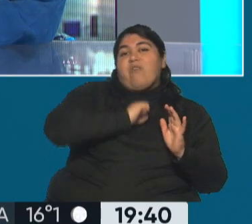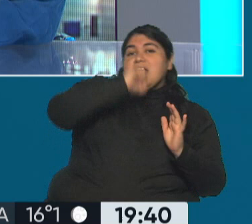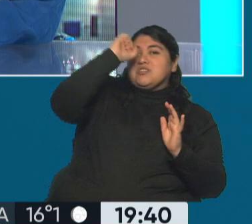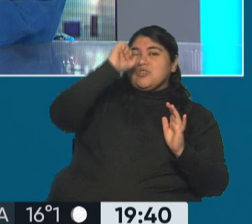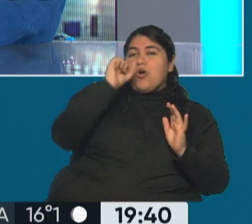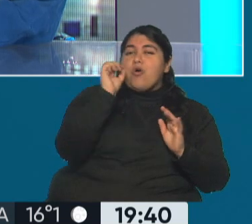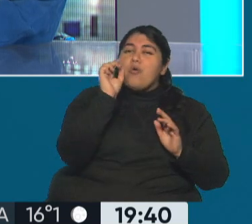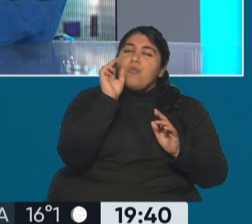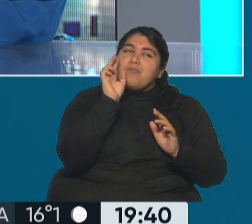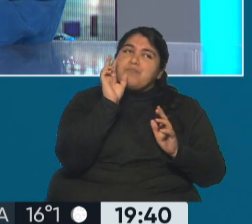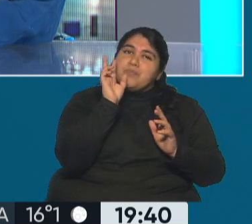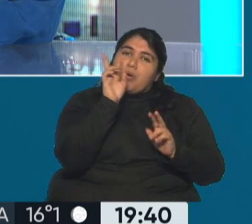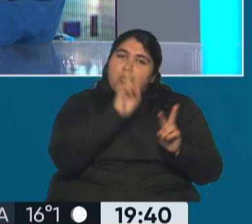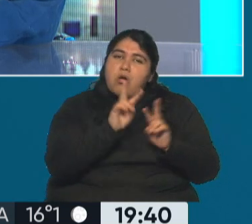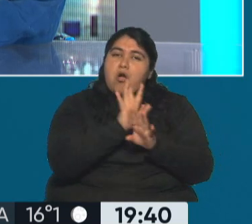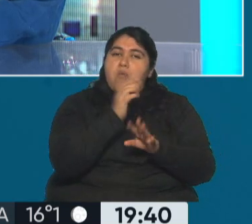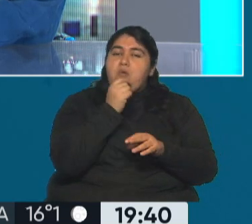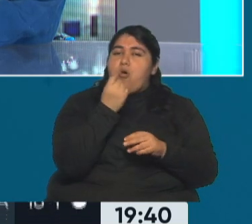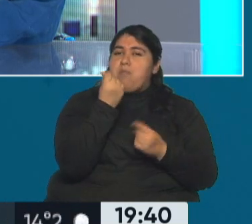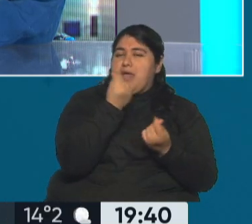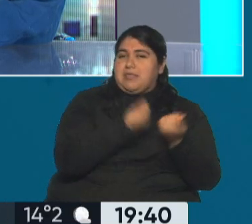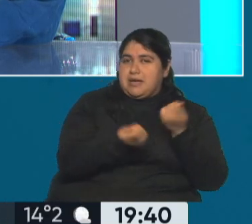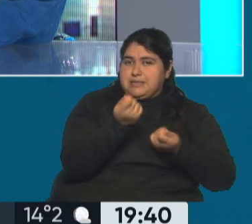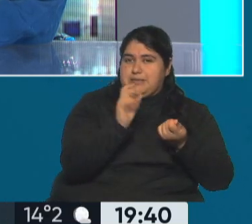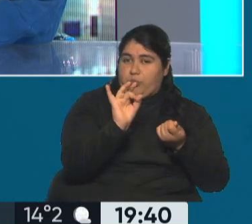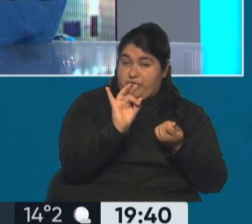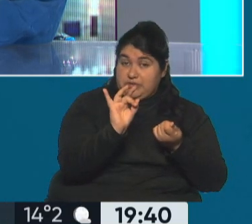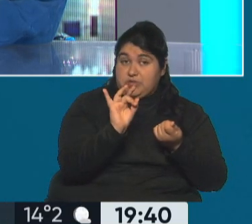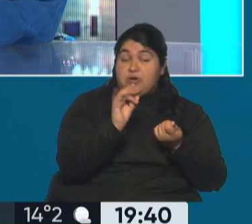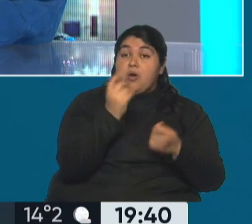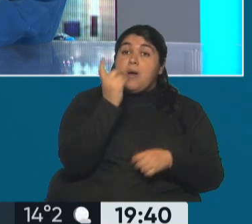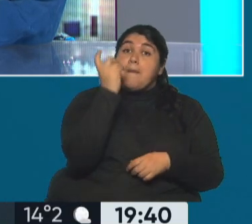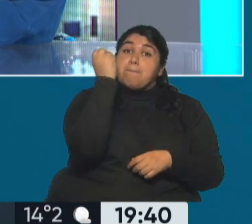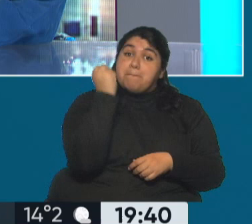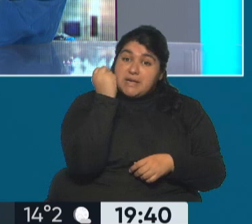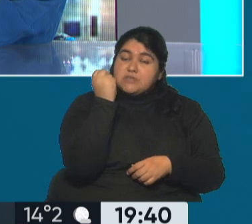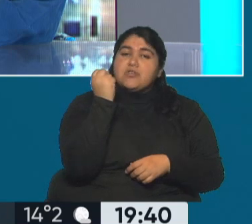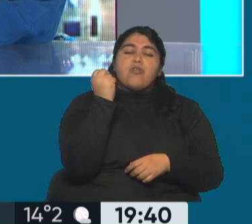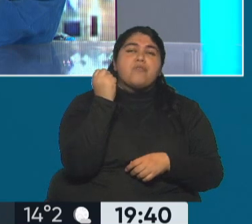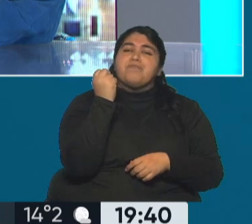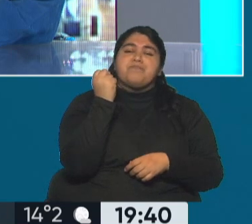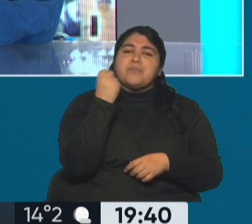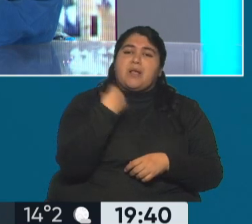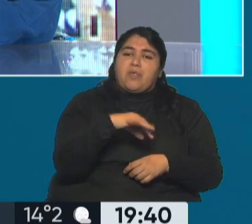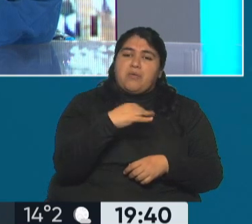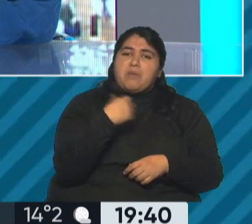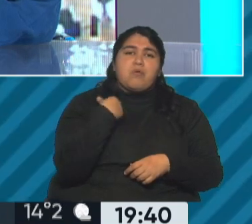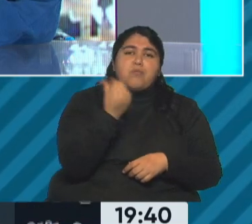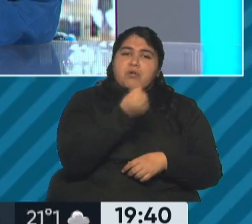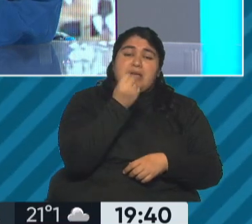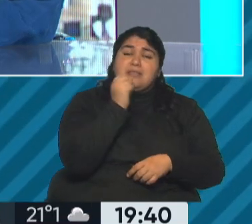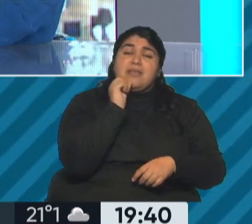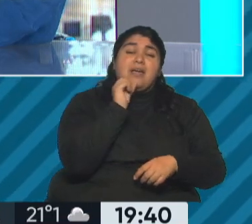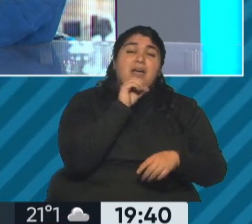de desprendimiento de demanda de dinero. Para fortalecer el peso lo mejor que podemos hacer es acumular reservas en el Banco